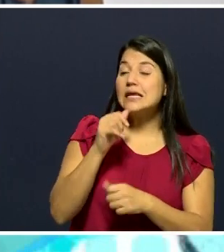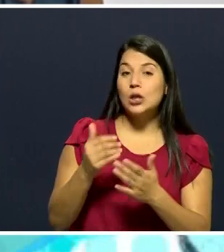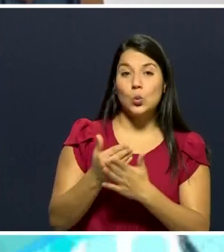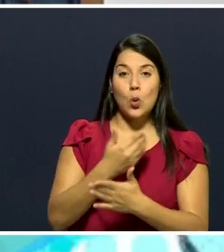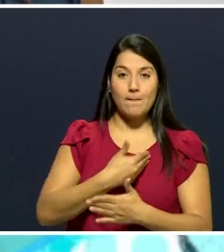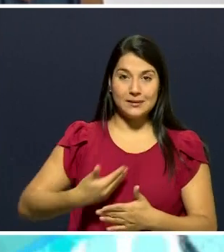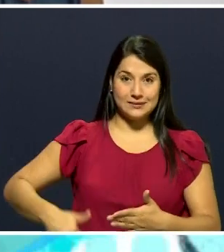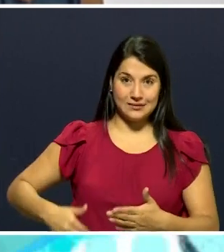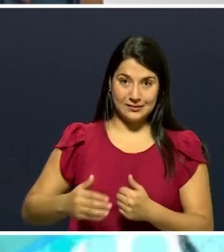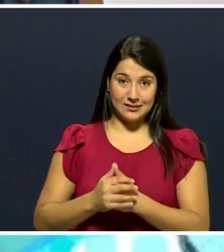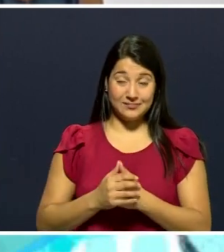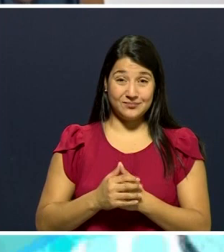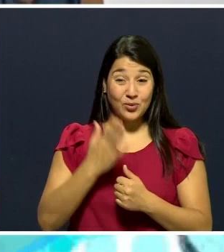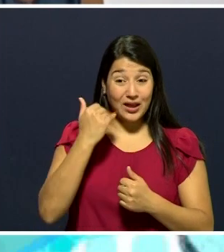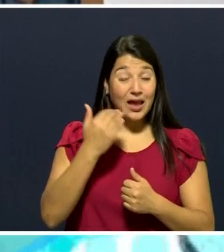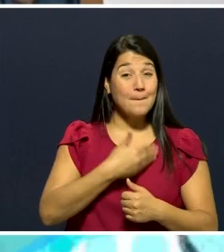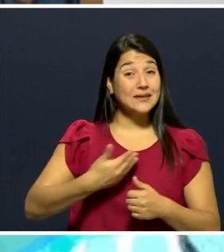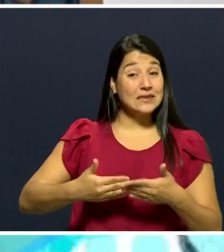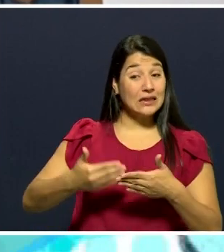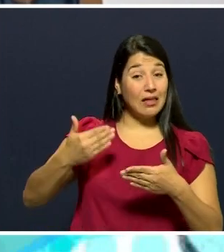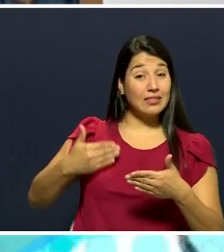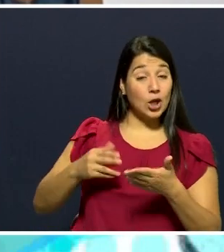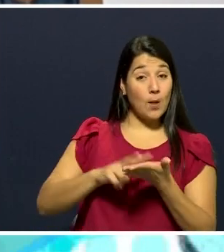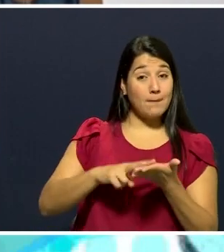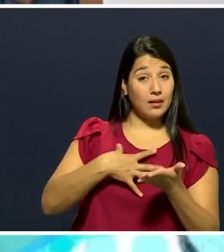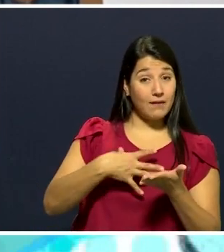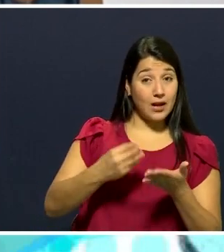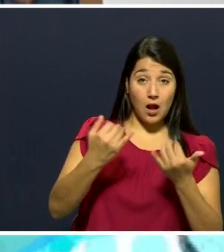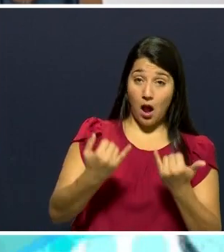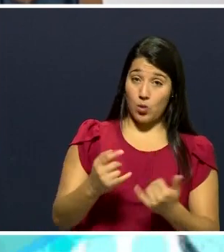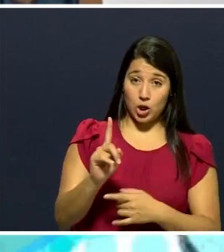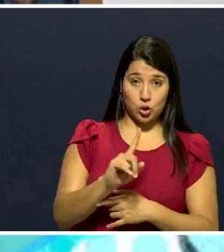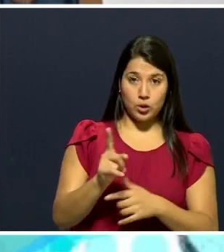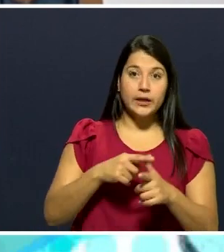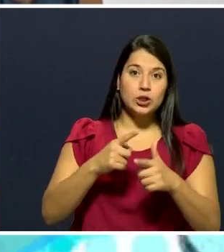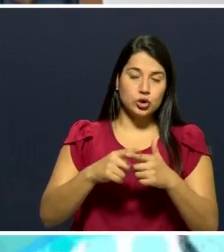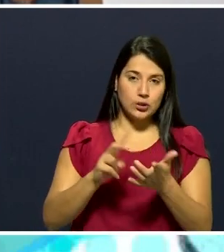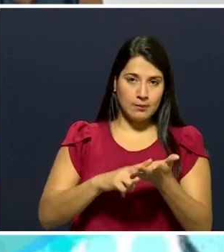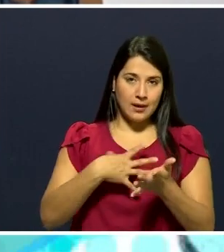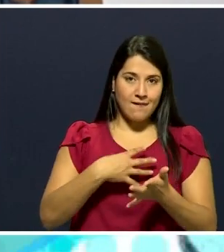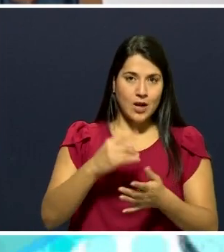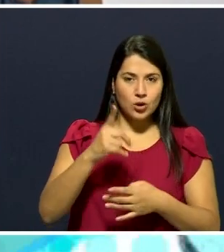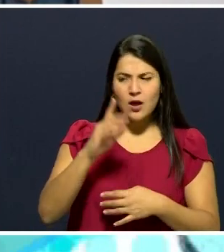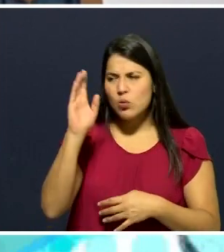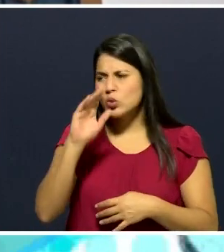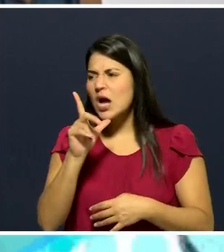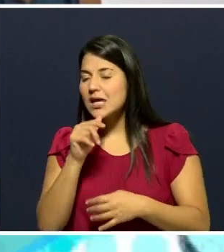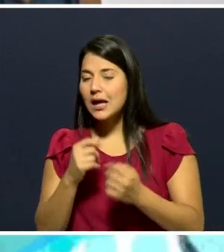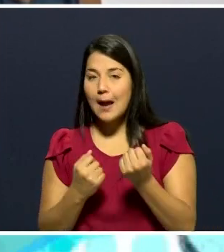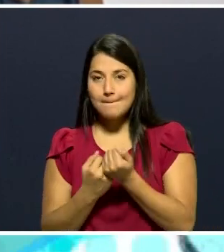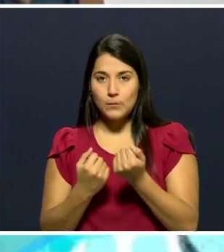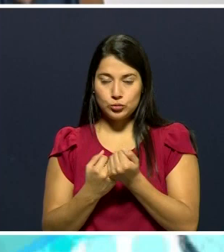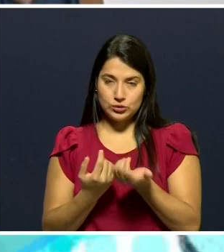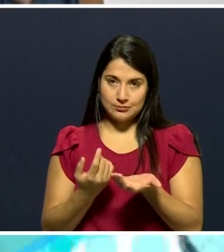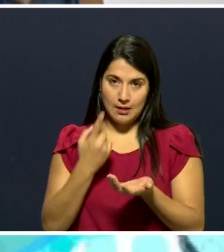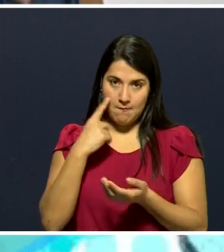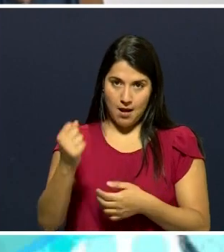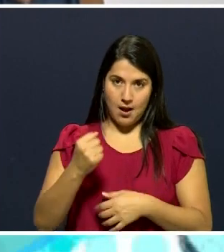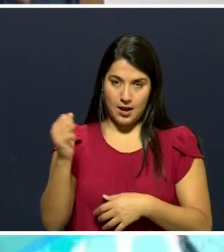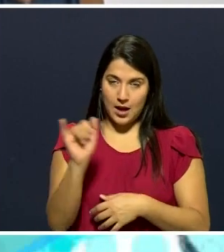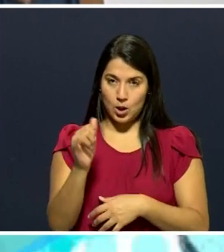de ahí reemerge el Restauración Nacional, ¿verdad? Que de alguna manera lo habíamos visto opacado con la